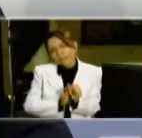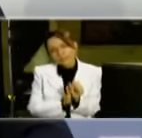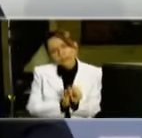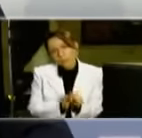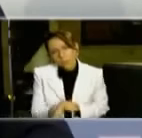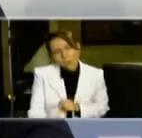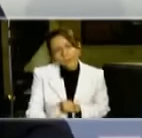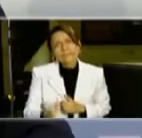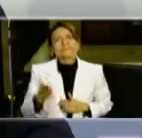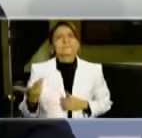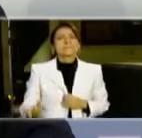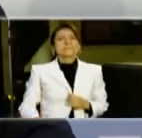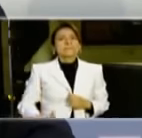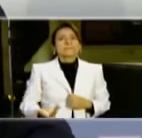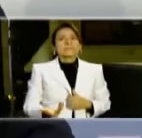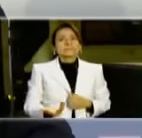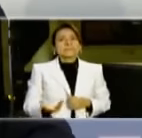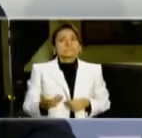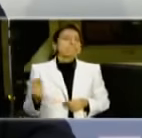parte,